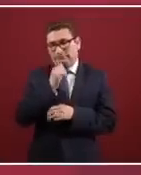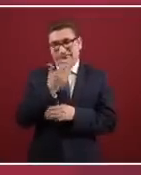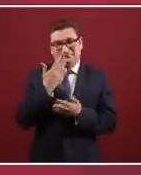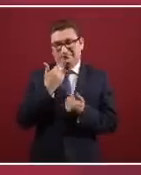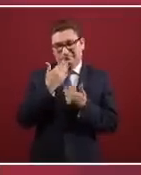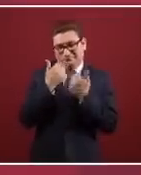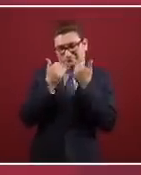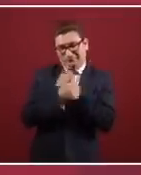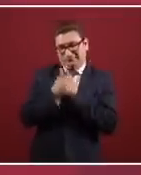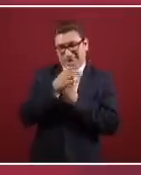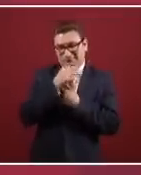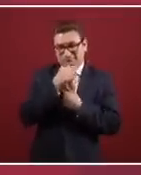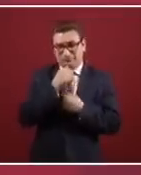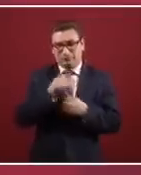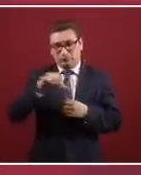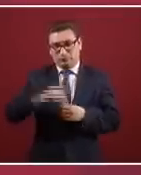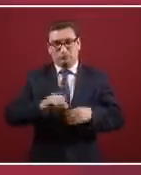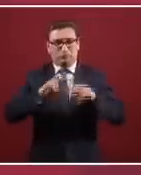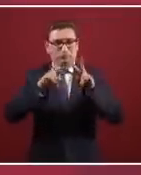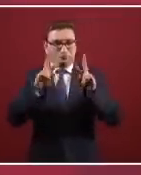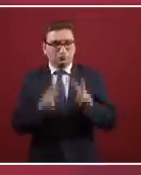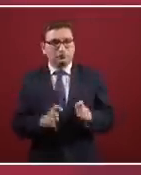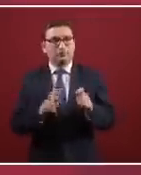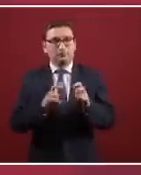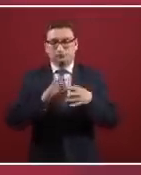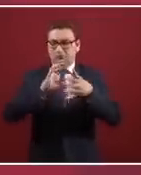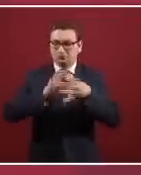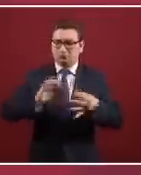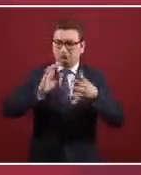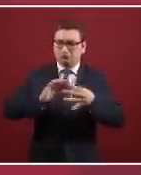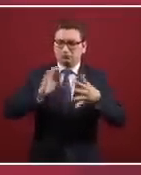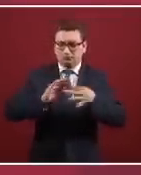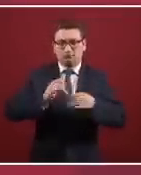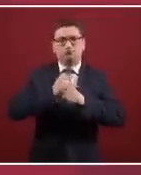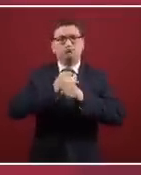No estamos hablando del tema, se tiene que informar